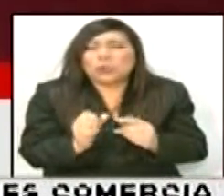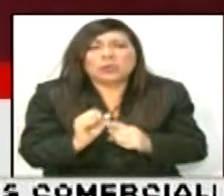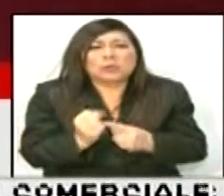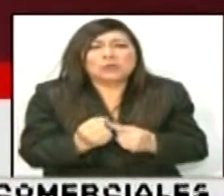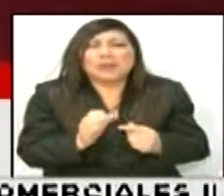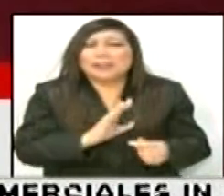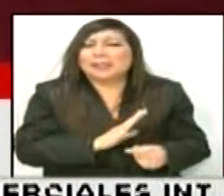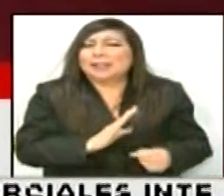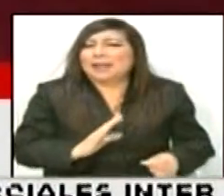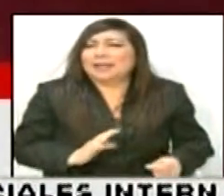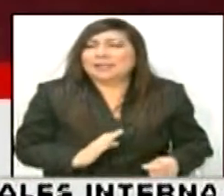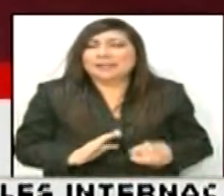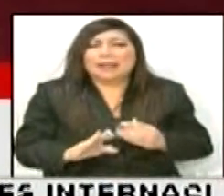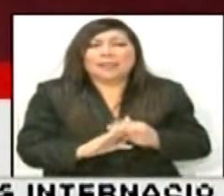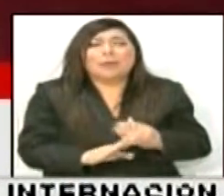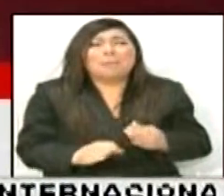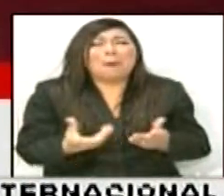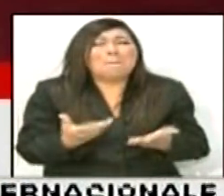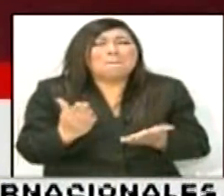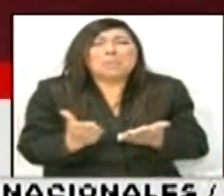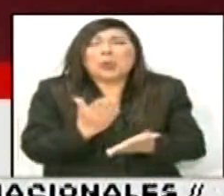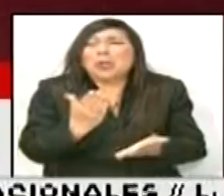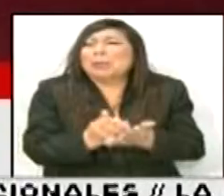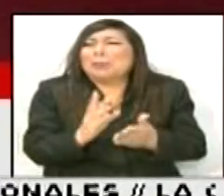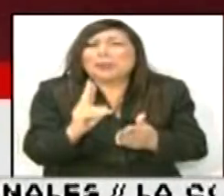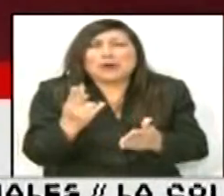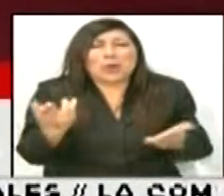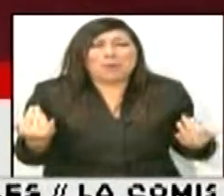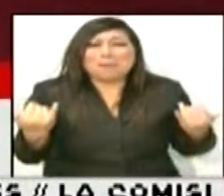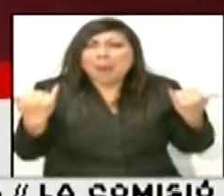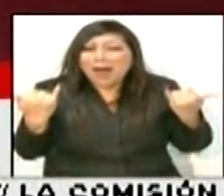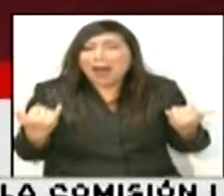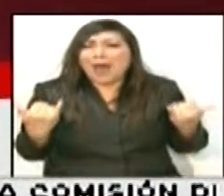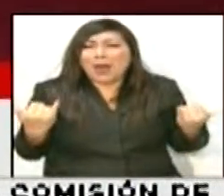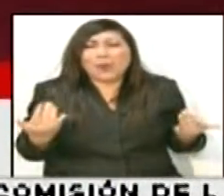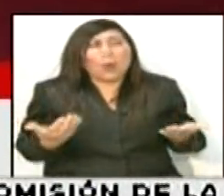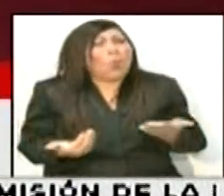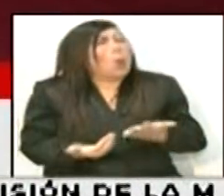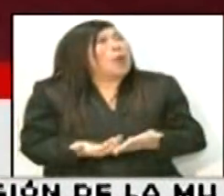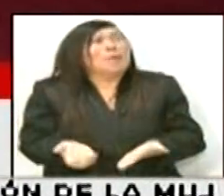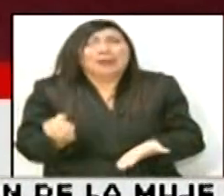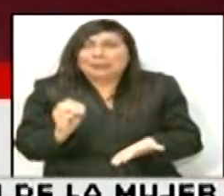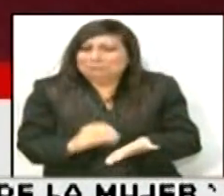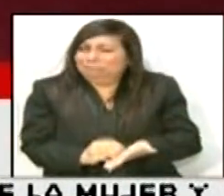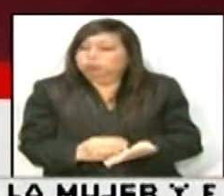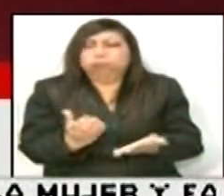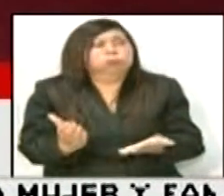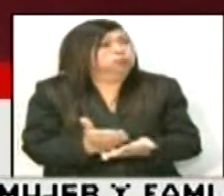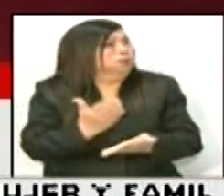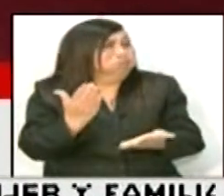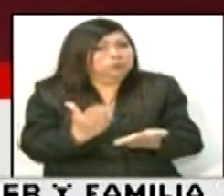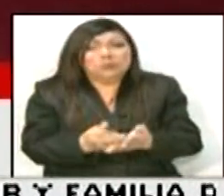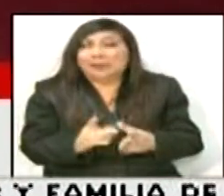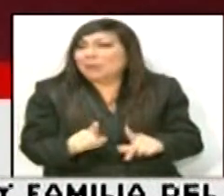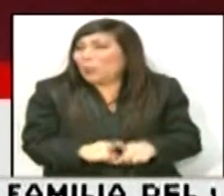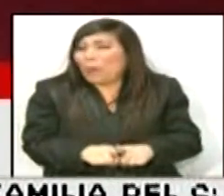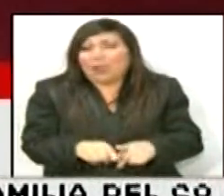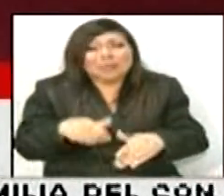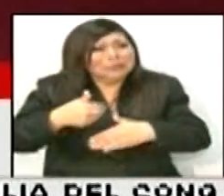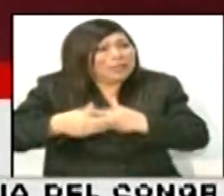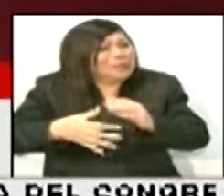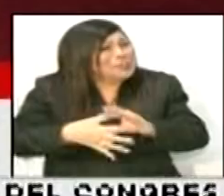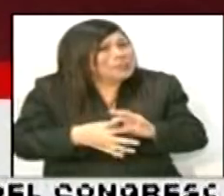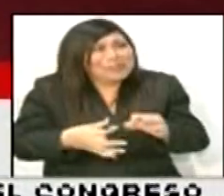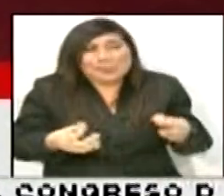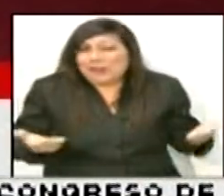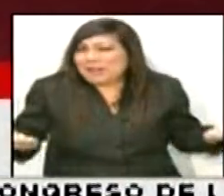y del Estado basados en problemas de corrupción. Ahora estamos ante un nuevo caso que también va a ser parte de la historia. Y ese